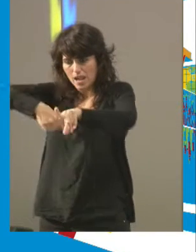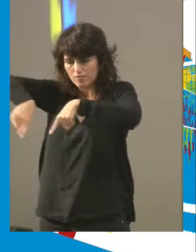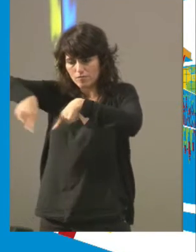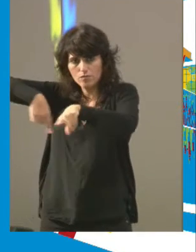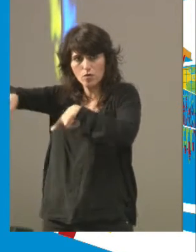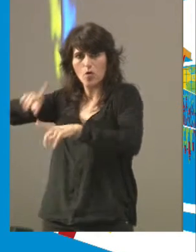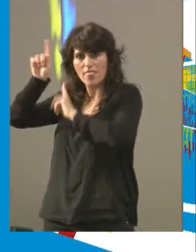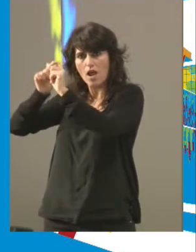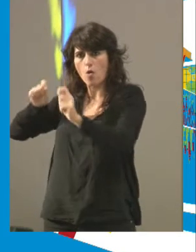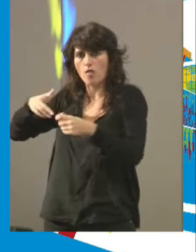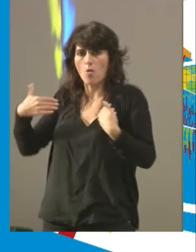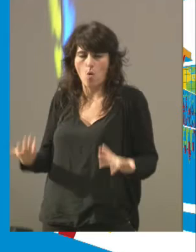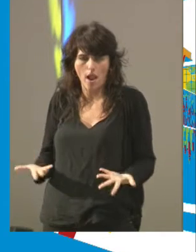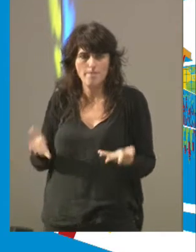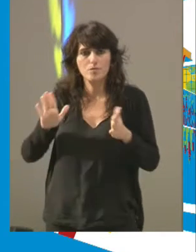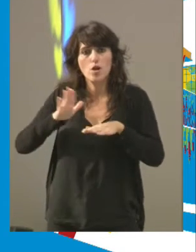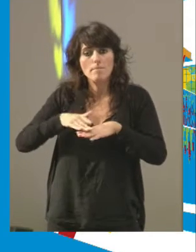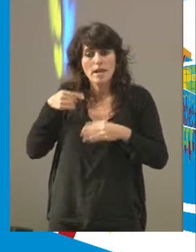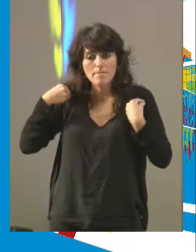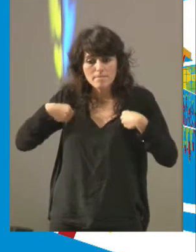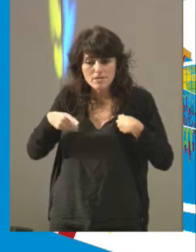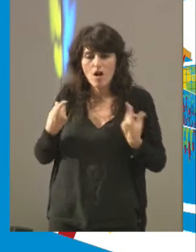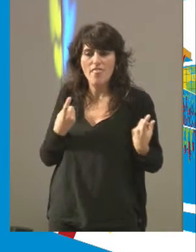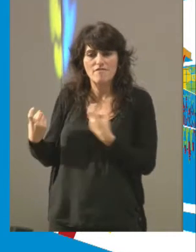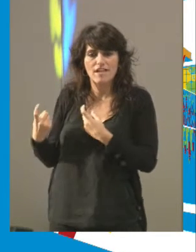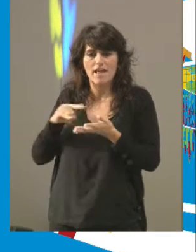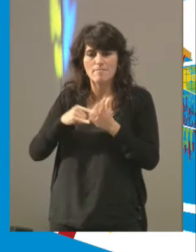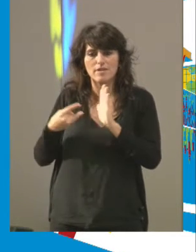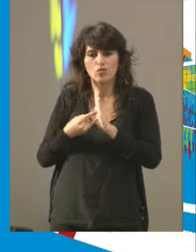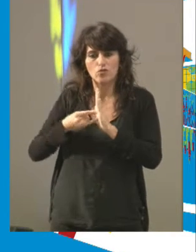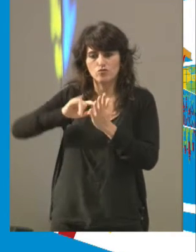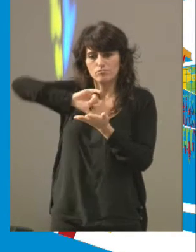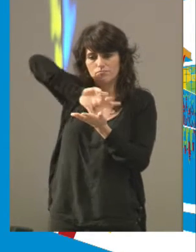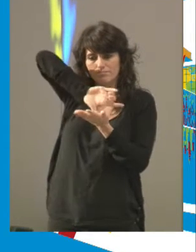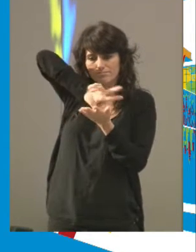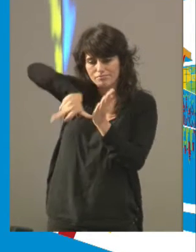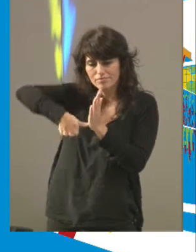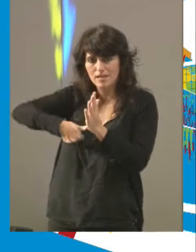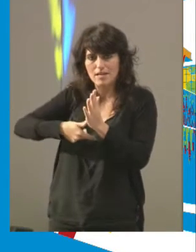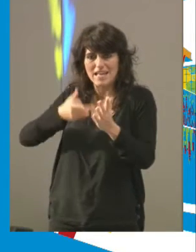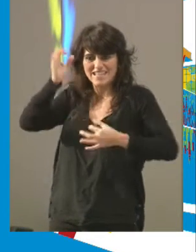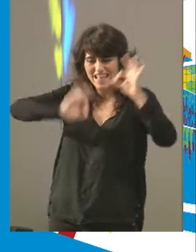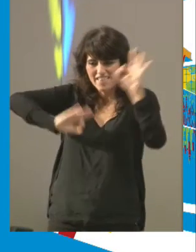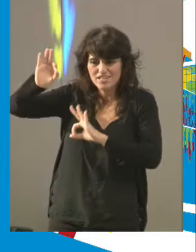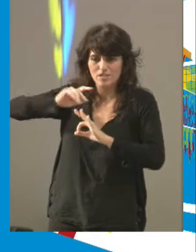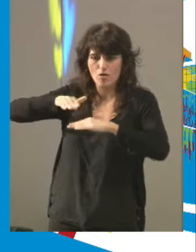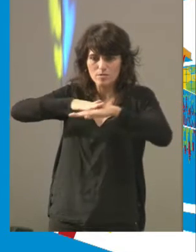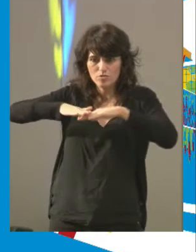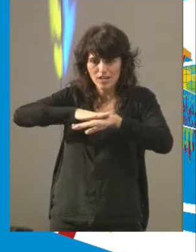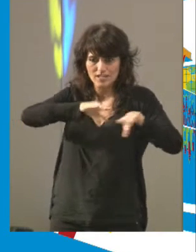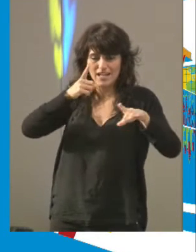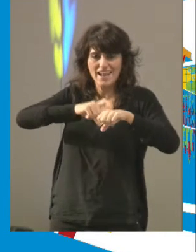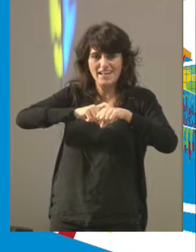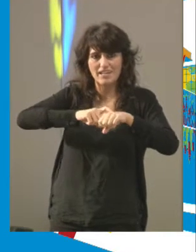entorno metropolitano de Zaragoza. Y para eso hay que utilizar métodos de extrapolación estadístico basado en la caracterización sociodemográfica